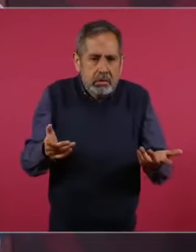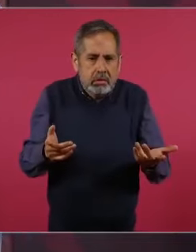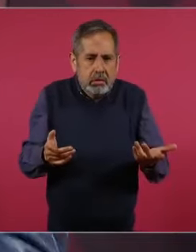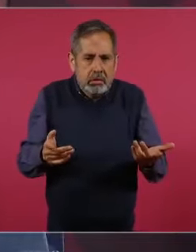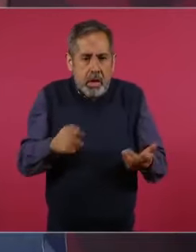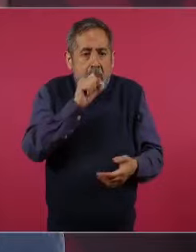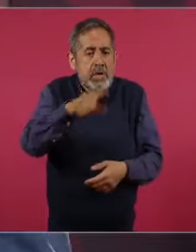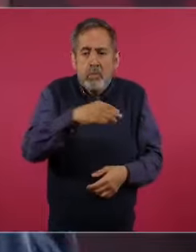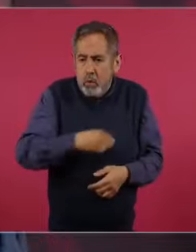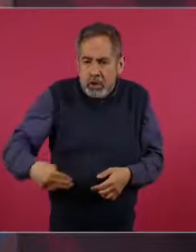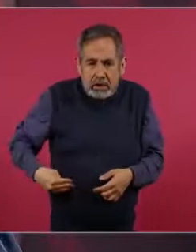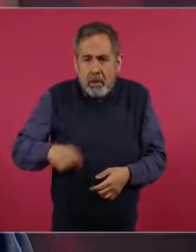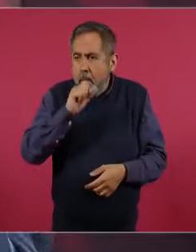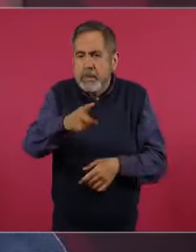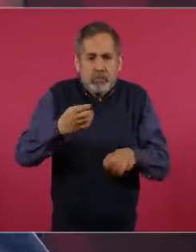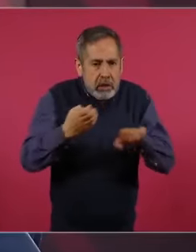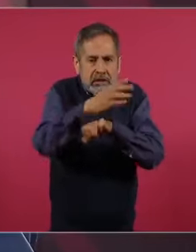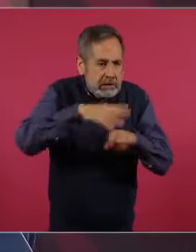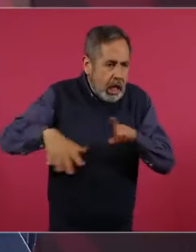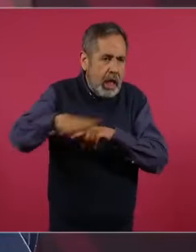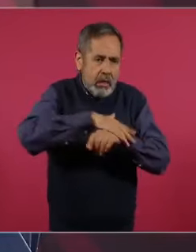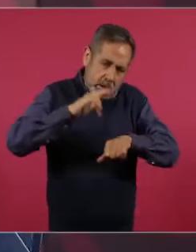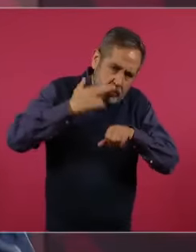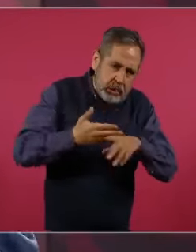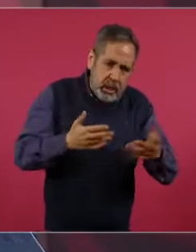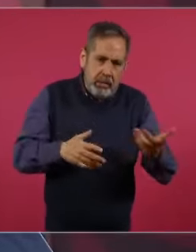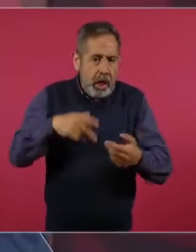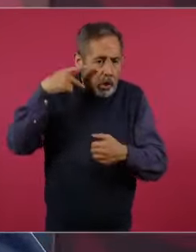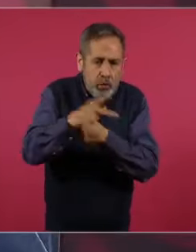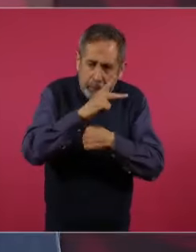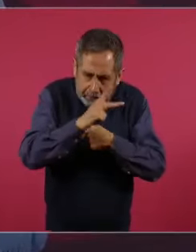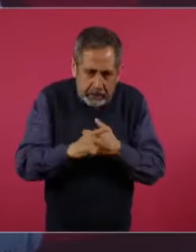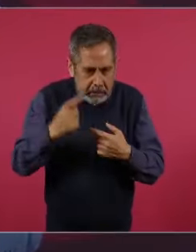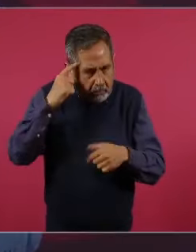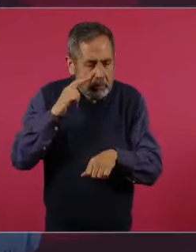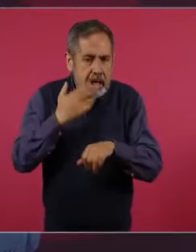es su municipio, es su estado, de su país.